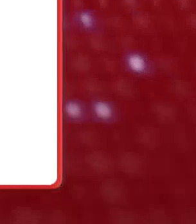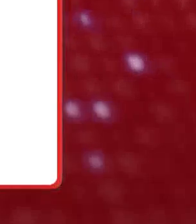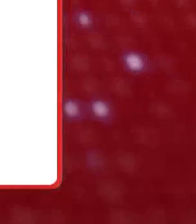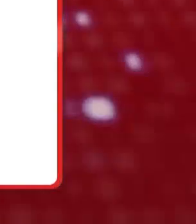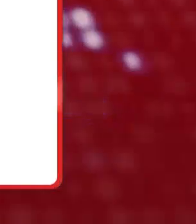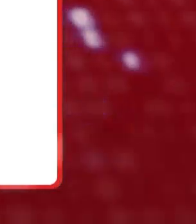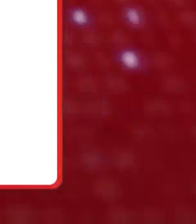Gracias por ver el video.